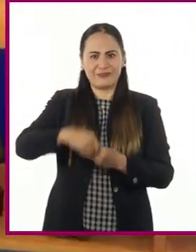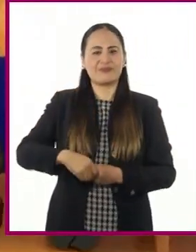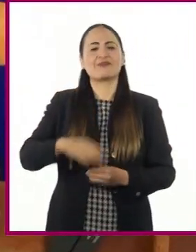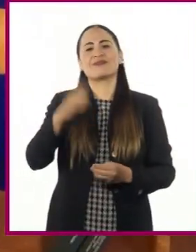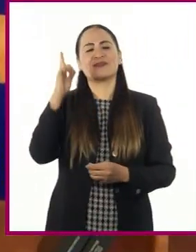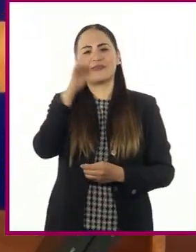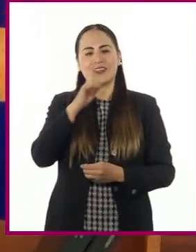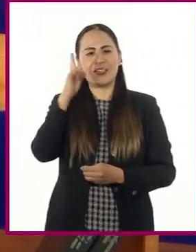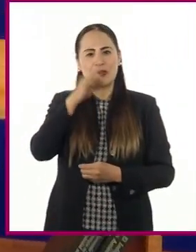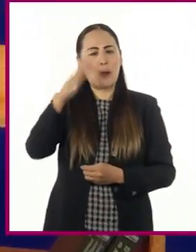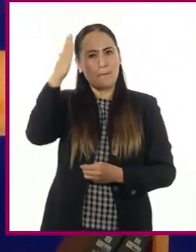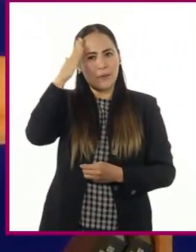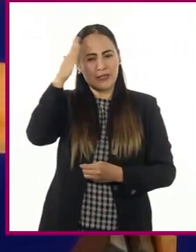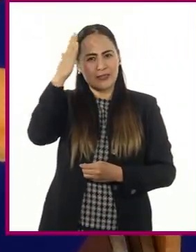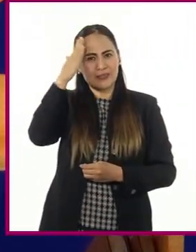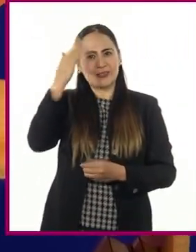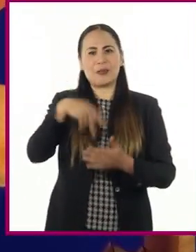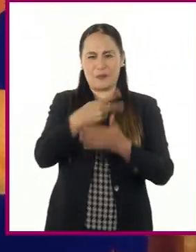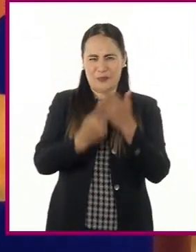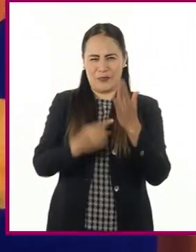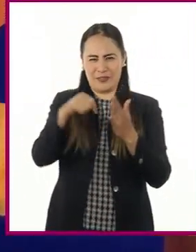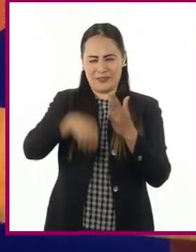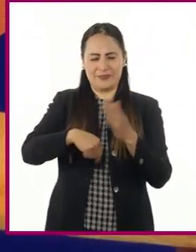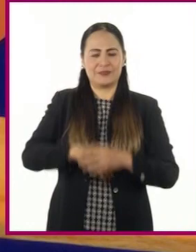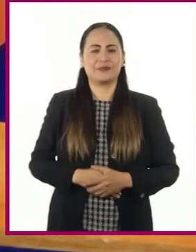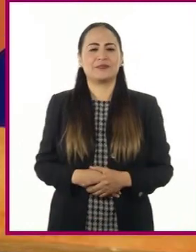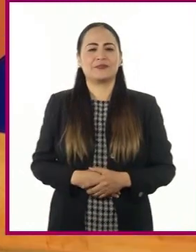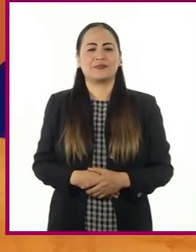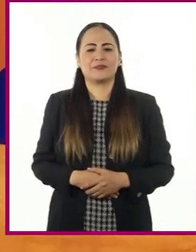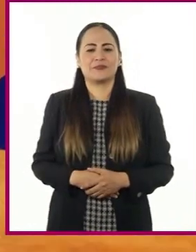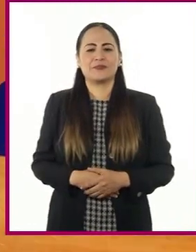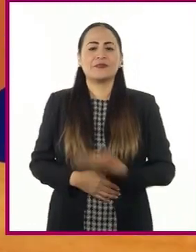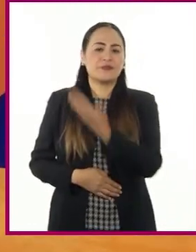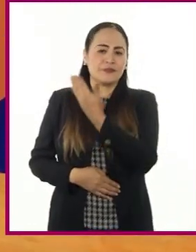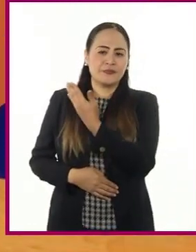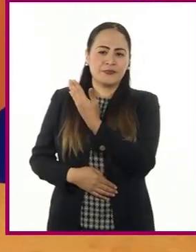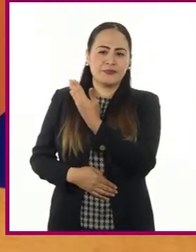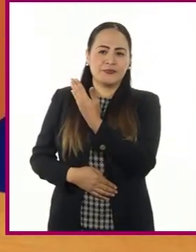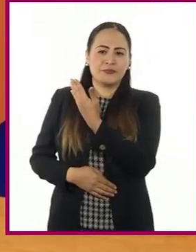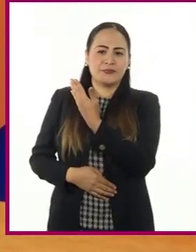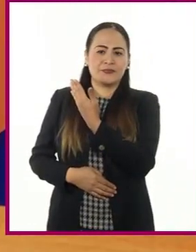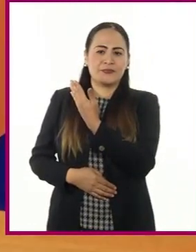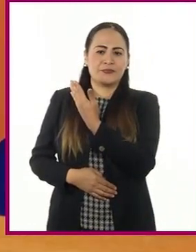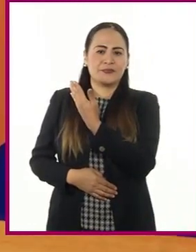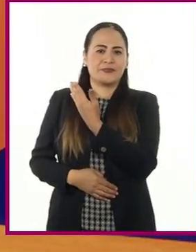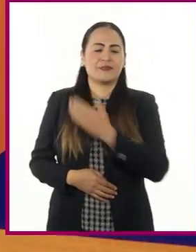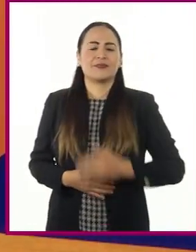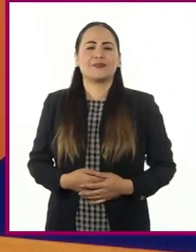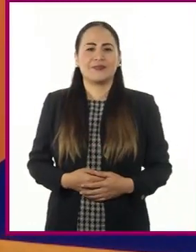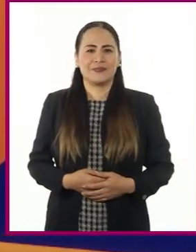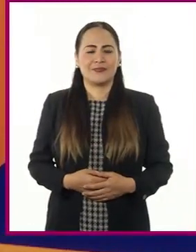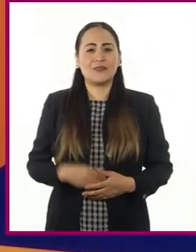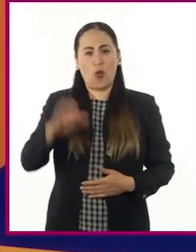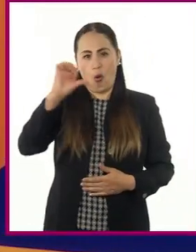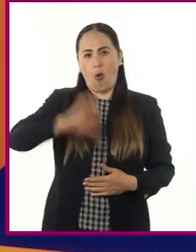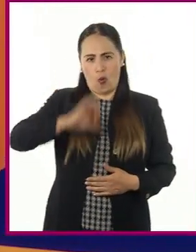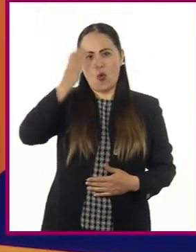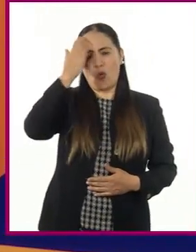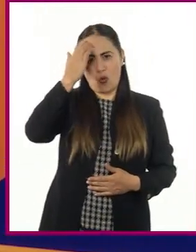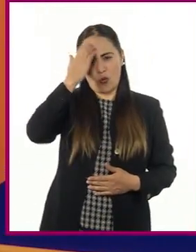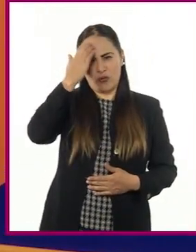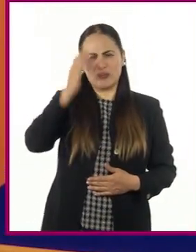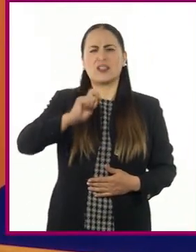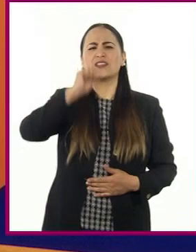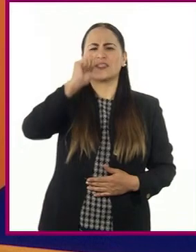de lengua materna. En esta sesión hablaremos sobre cómo conocer una época a través de la poesía. Con esto